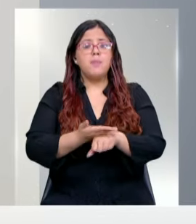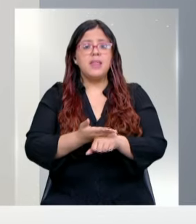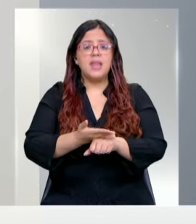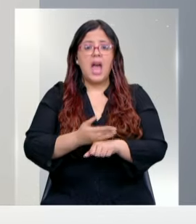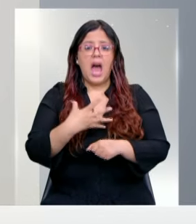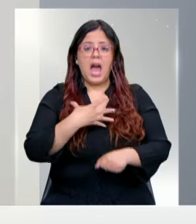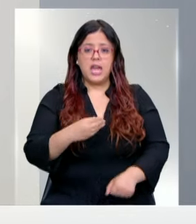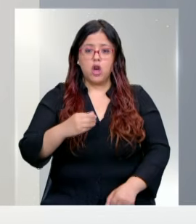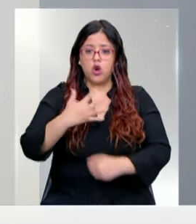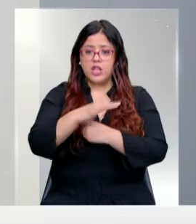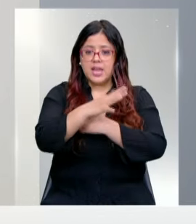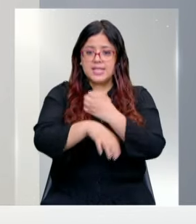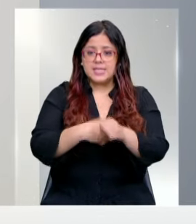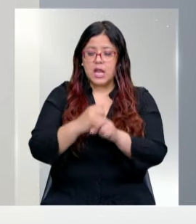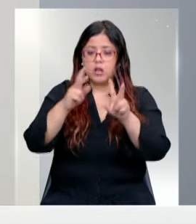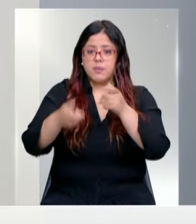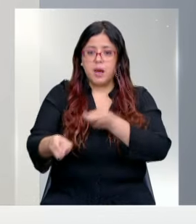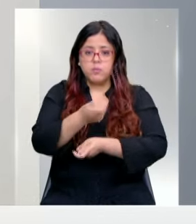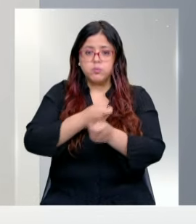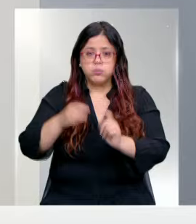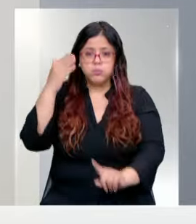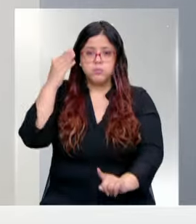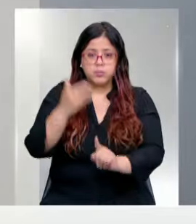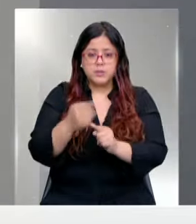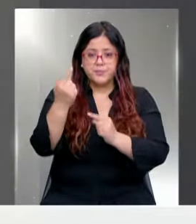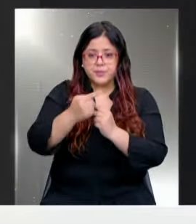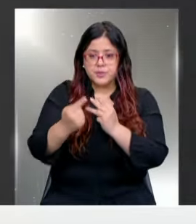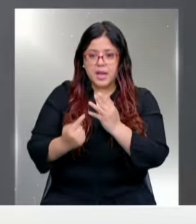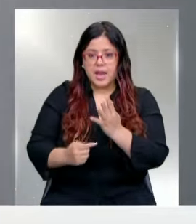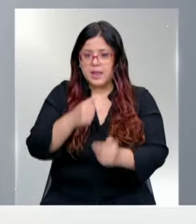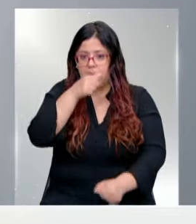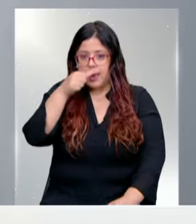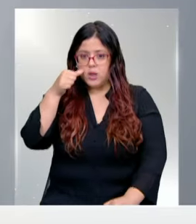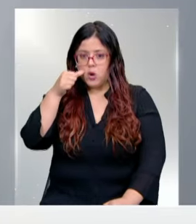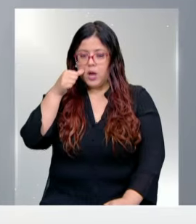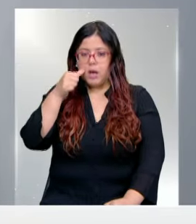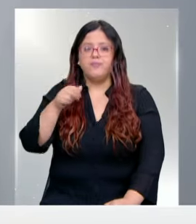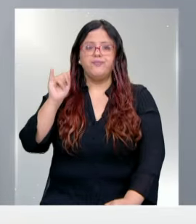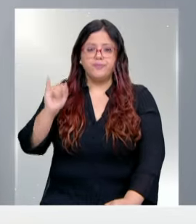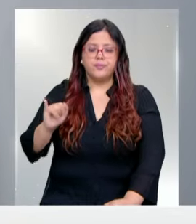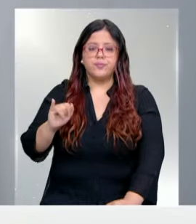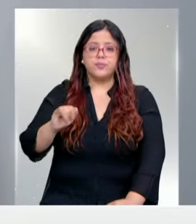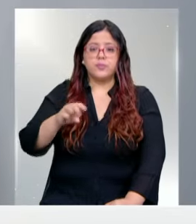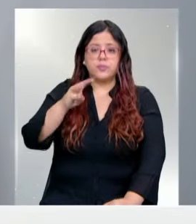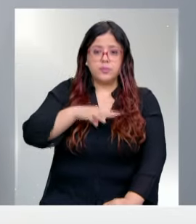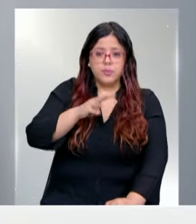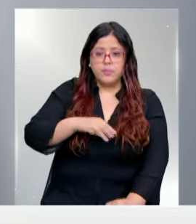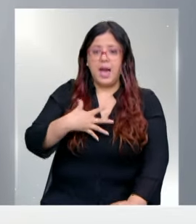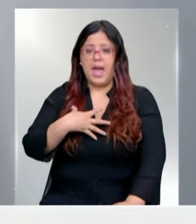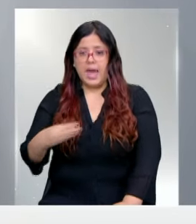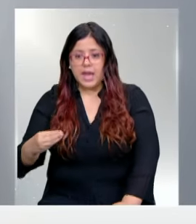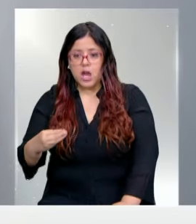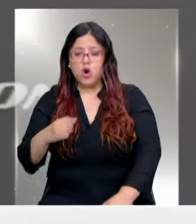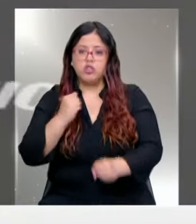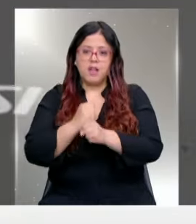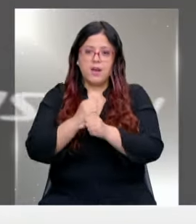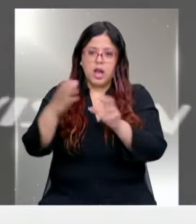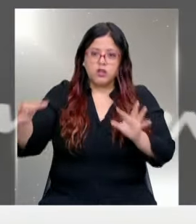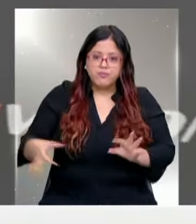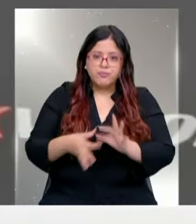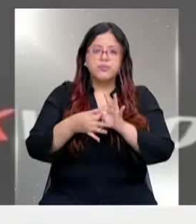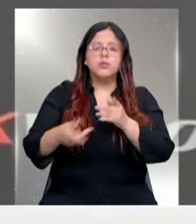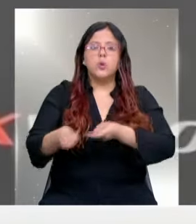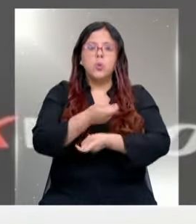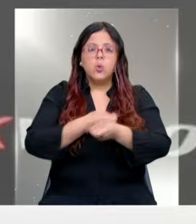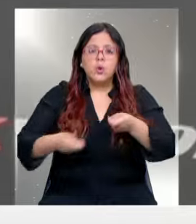años para la comercialización directa de distintos estupefacientes. Exacto. Madre e hijo, trabajando a la par. Un